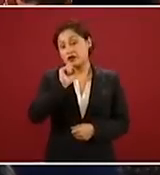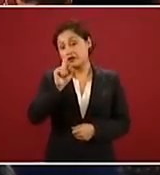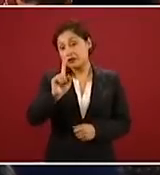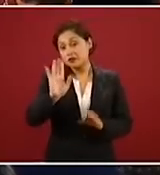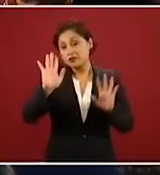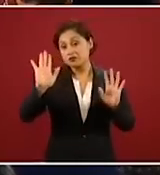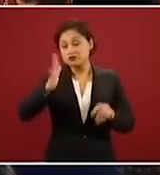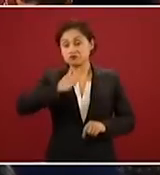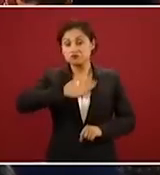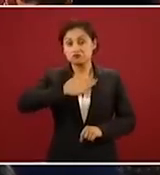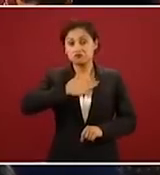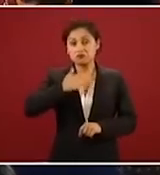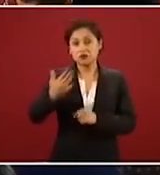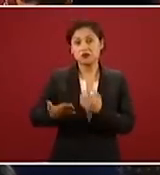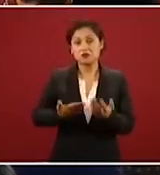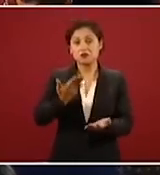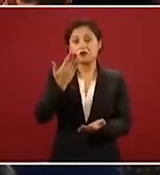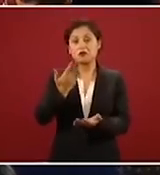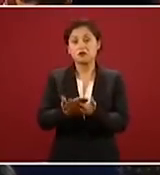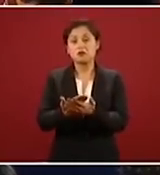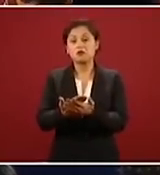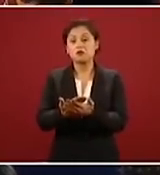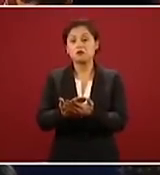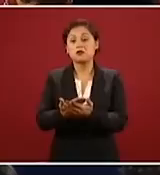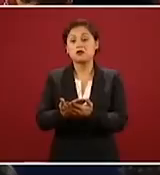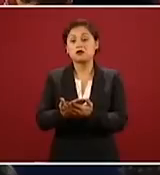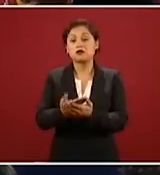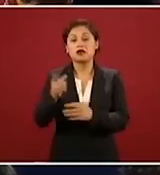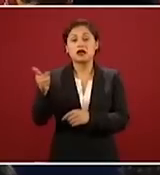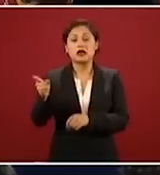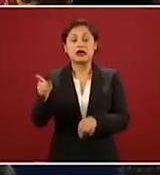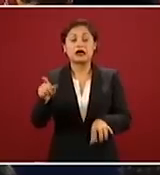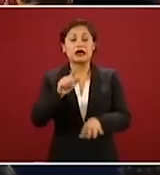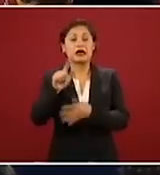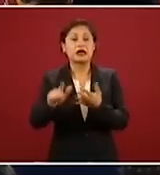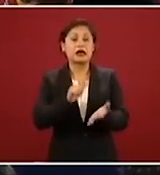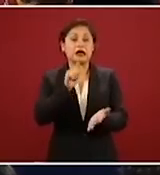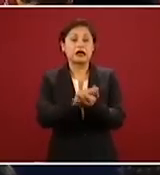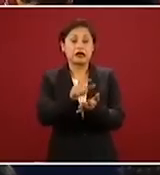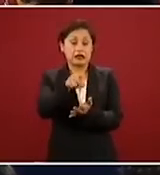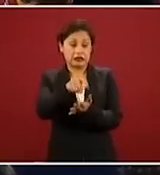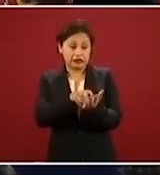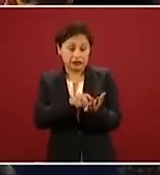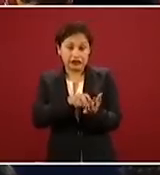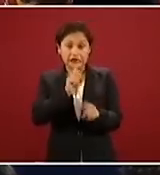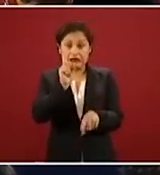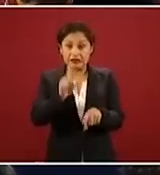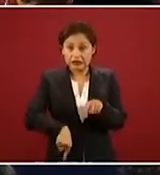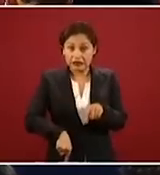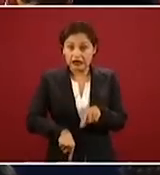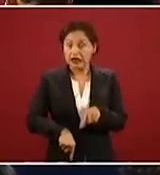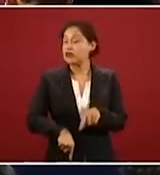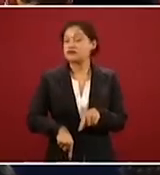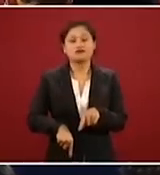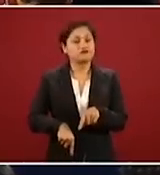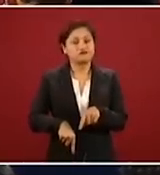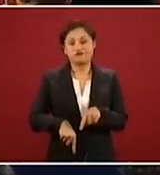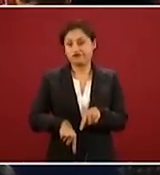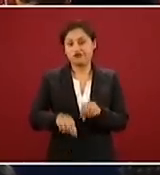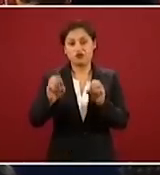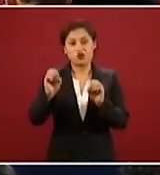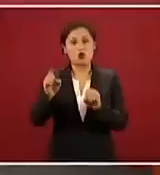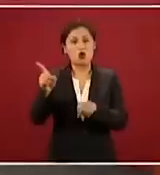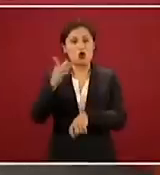no se hagan modificaciones para reducir penas ni cambiar los tipos o